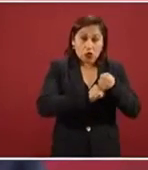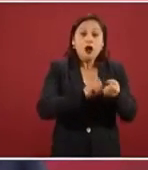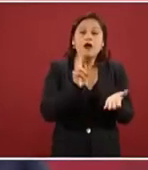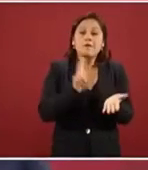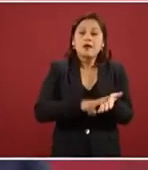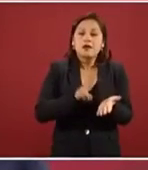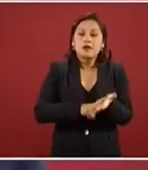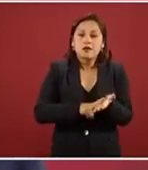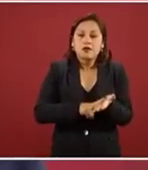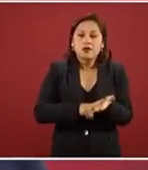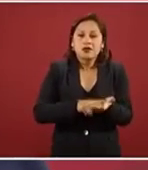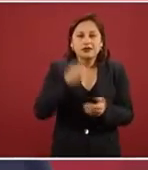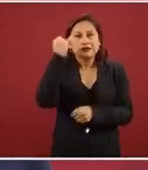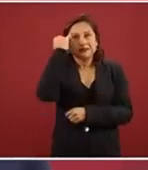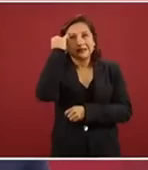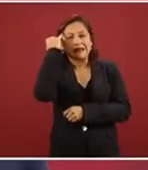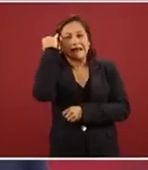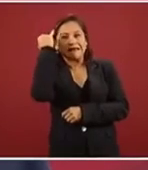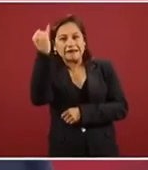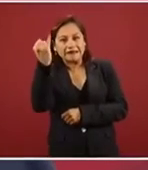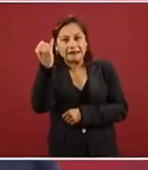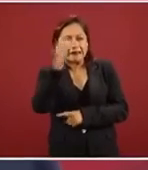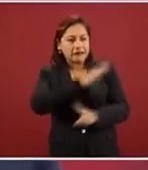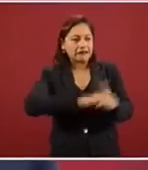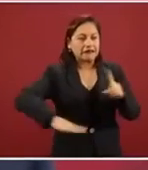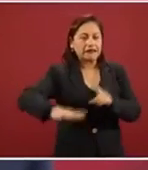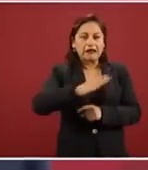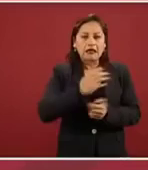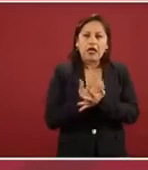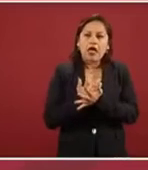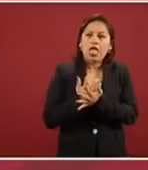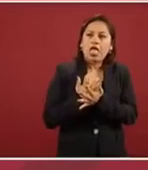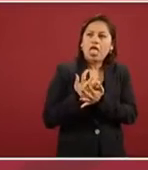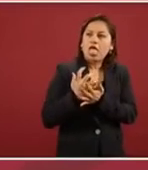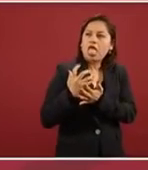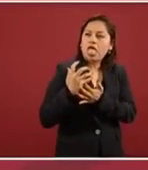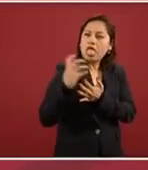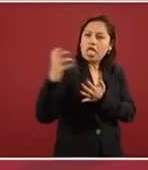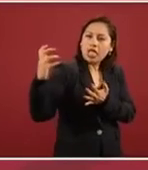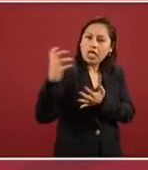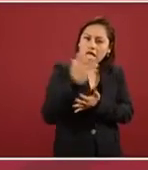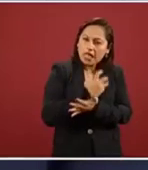actuemos como ambiciosos vulgares